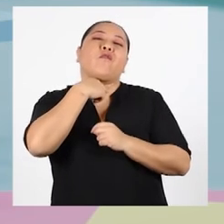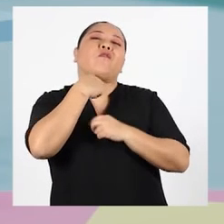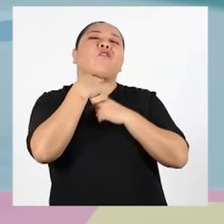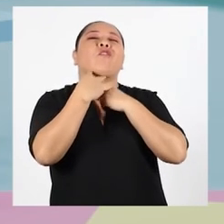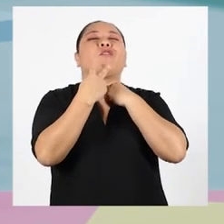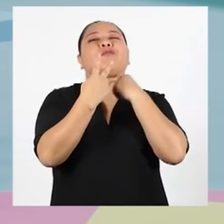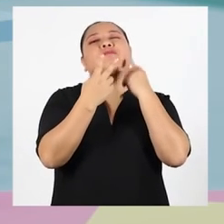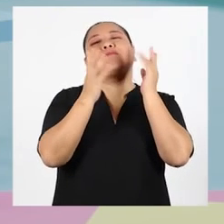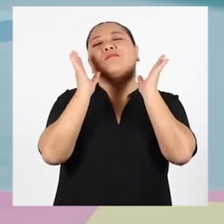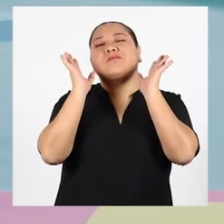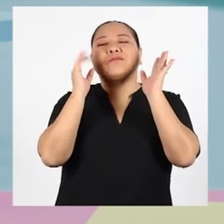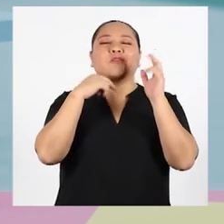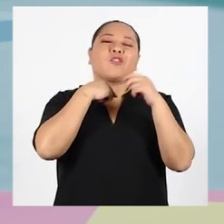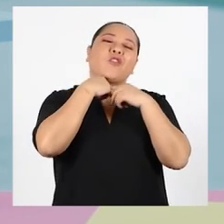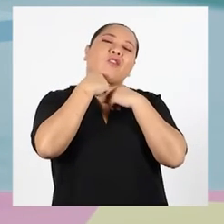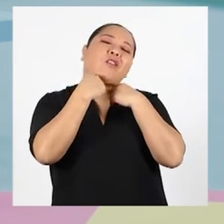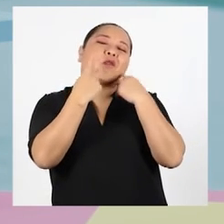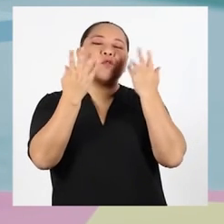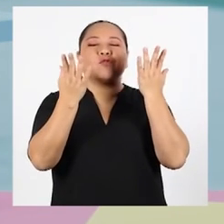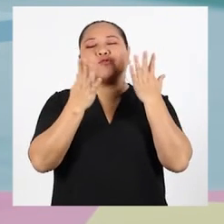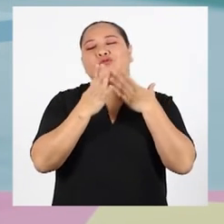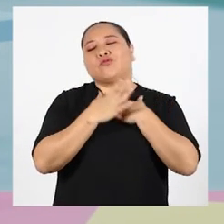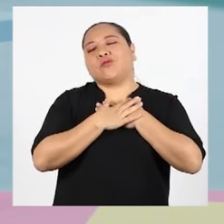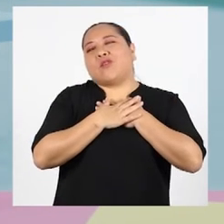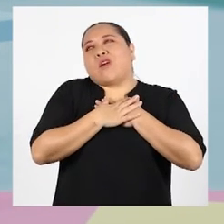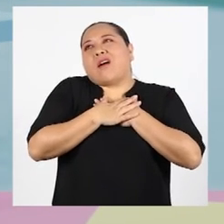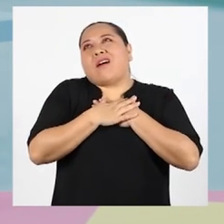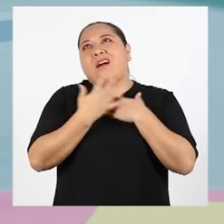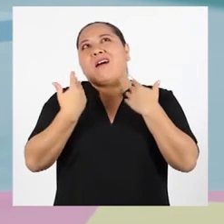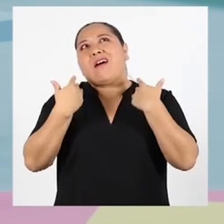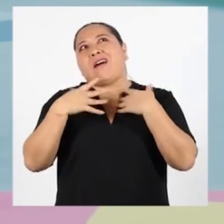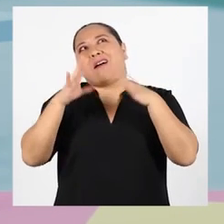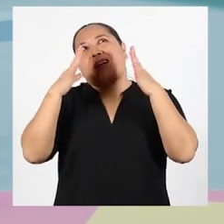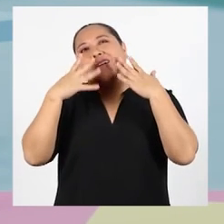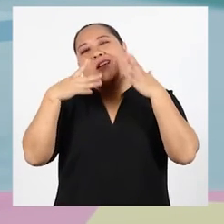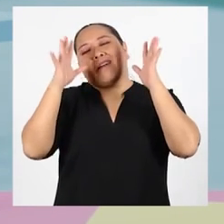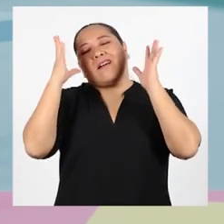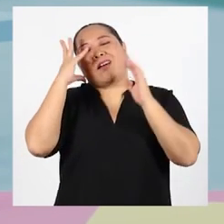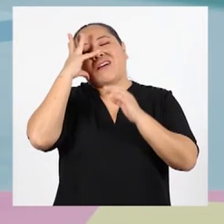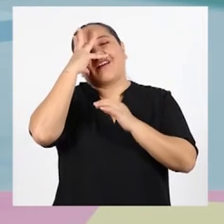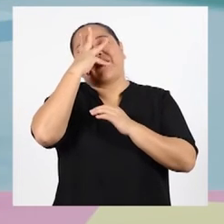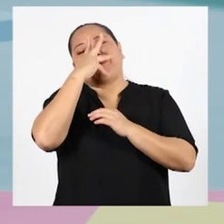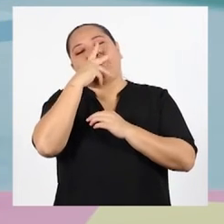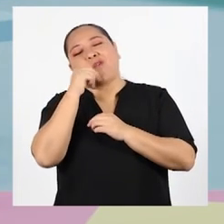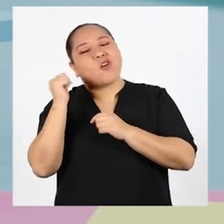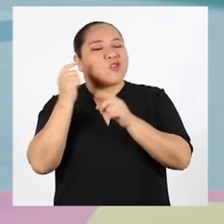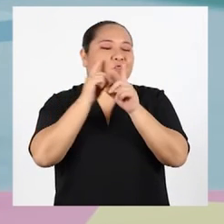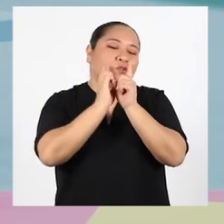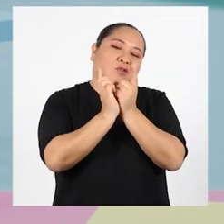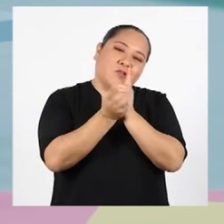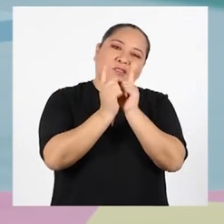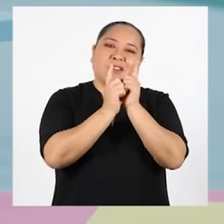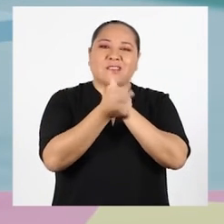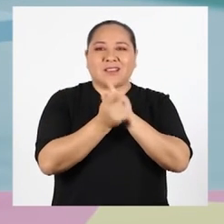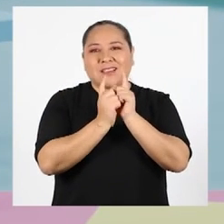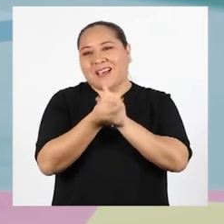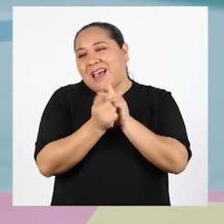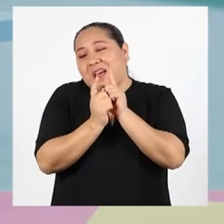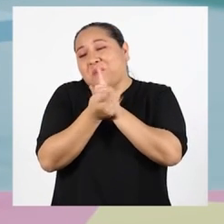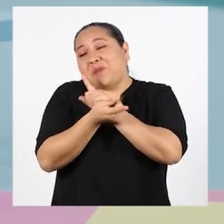una voz, con la voz que tengo, infinidad de bellos matices.